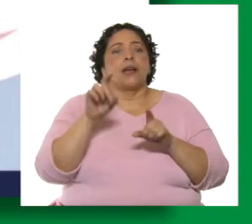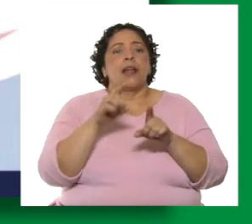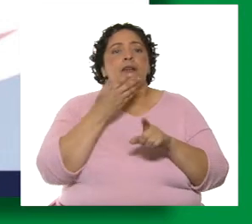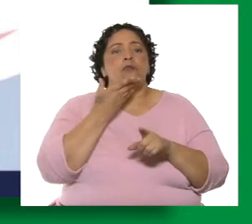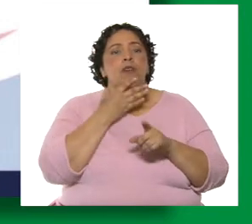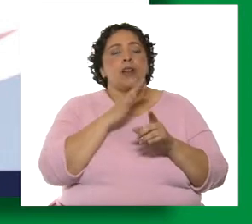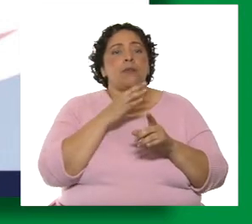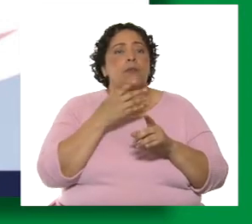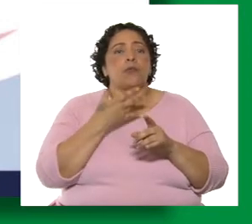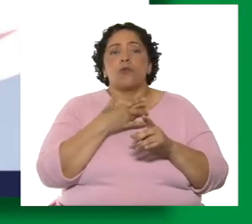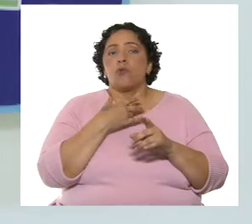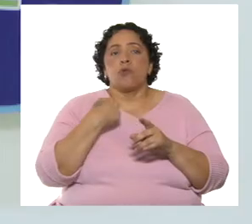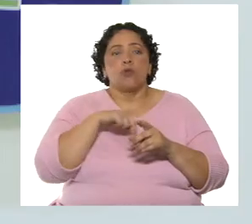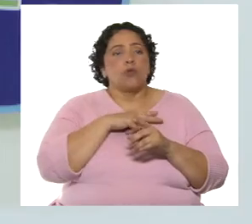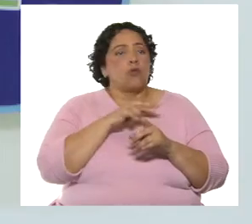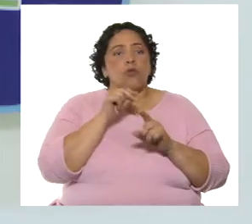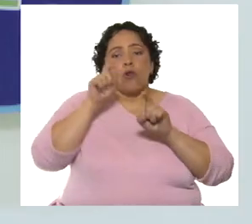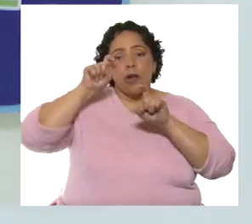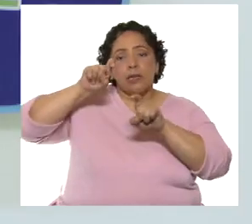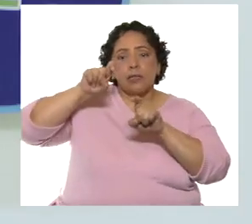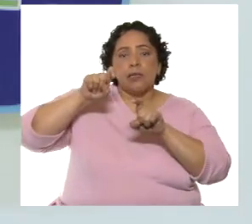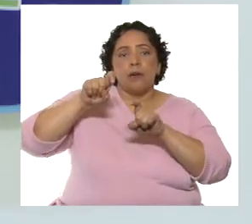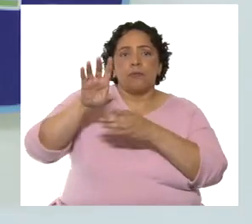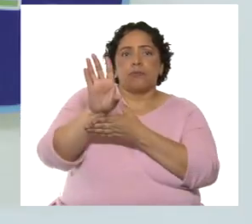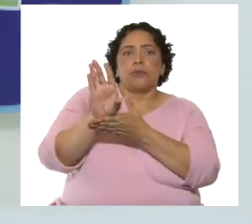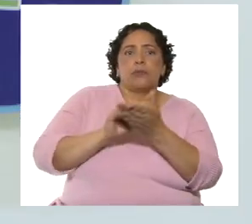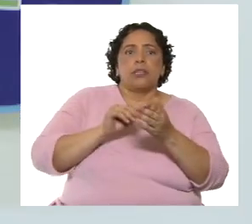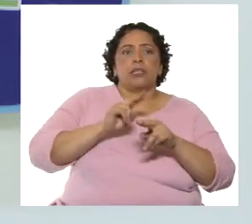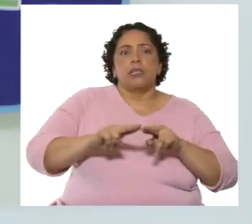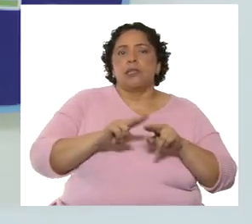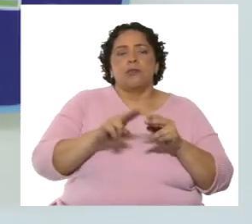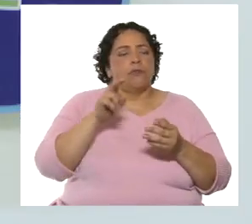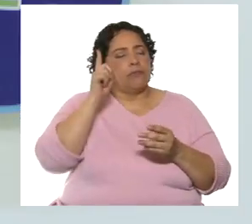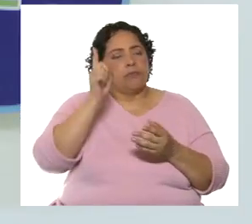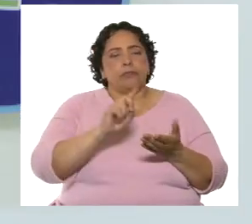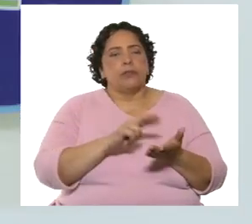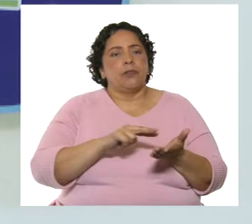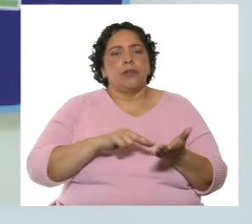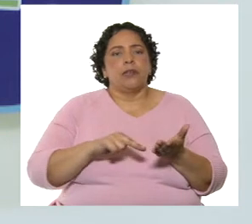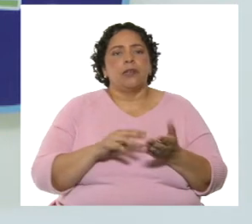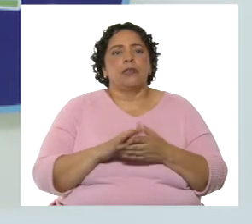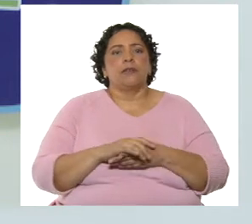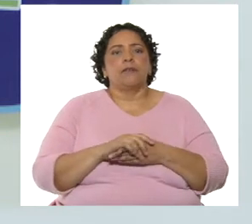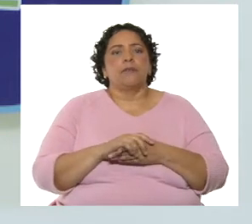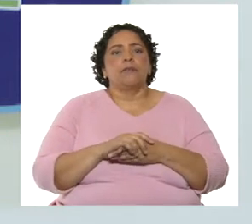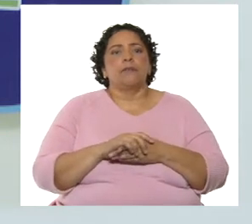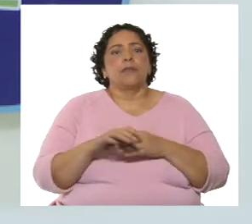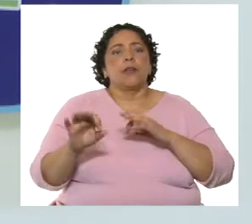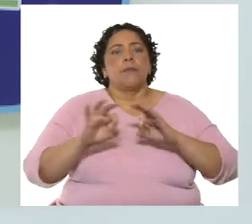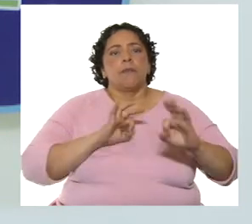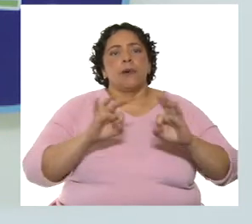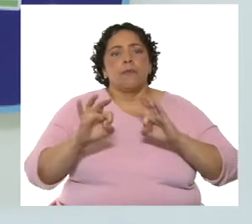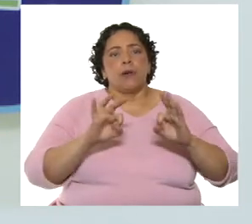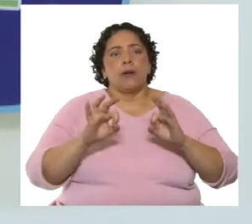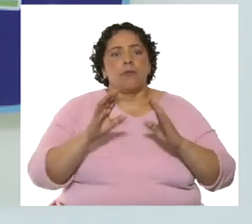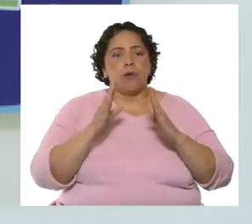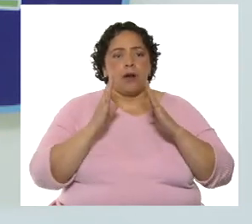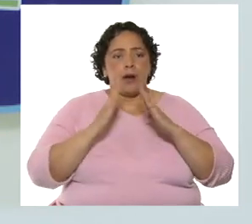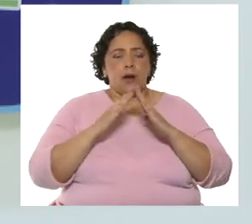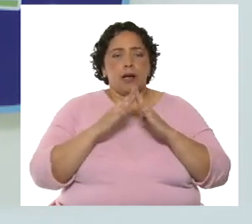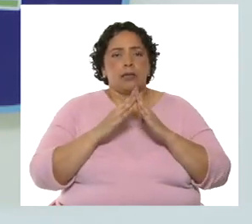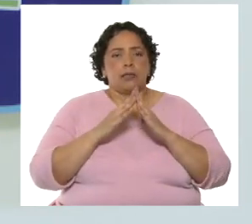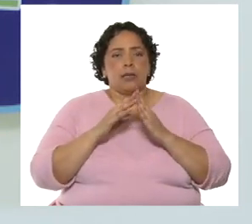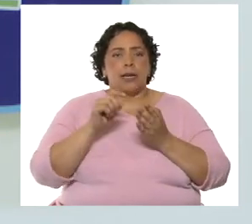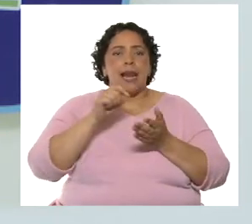Si nosotros no predicamos con el ejemplo, pues no vamos a tener niños lectores. Preparemos allí en nuestro hogar